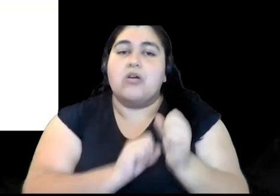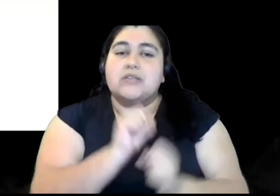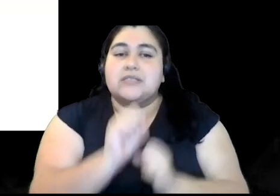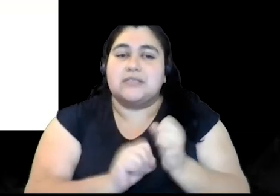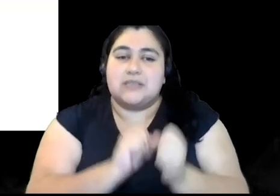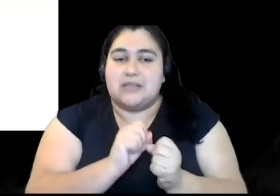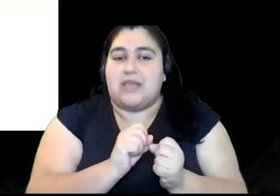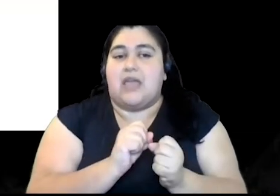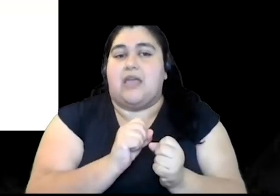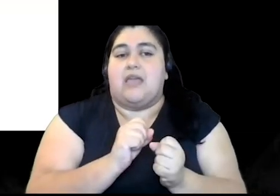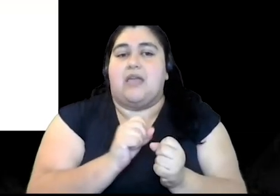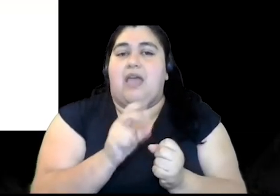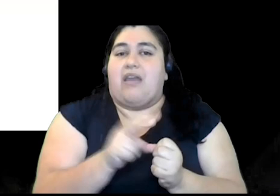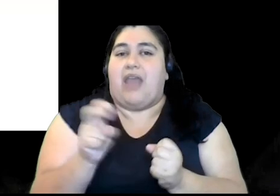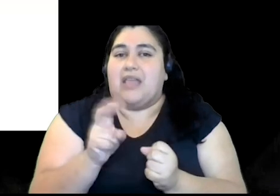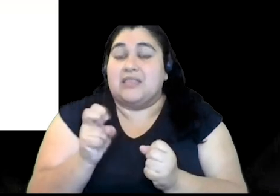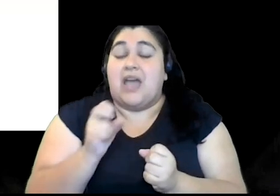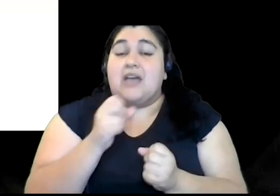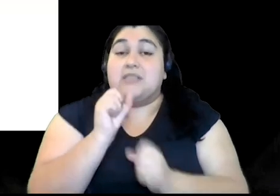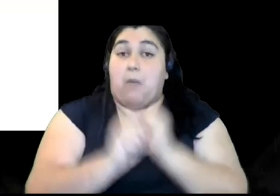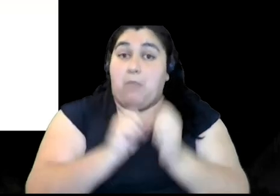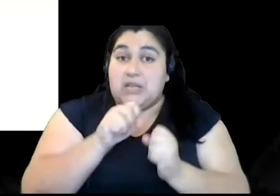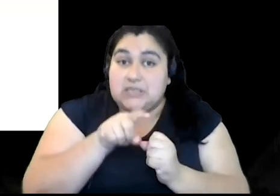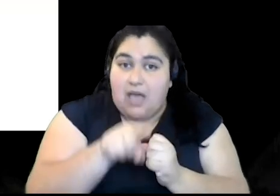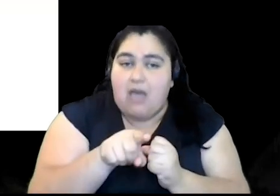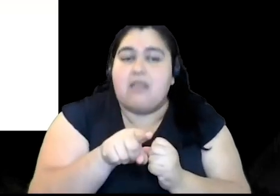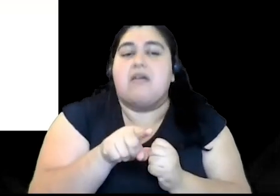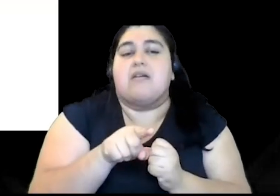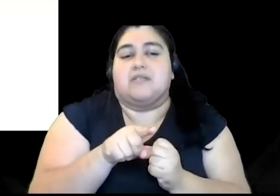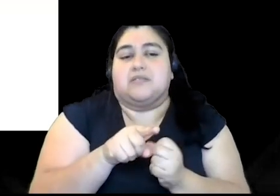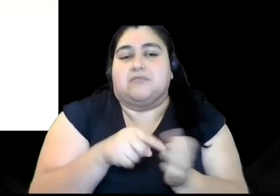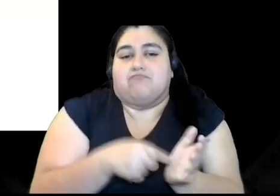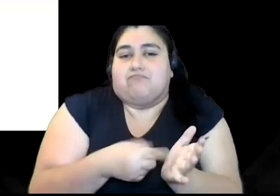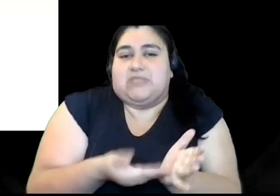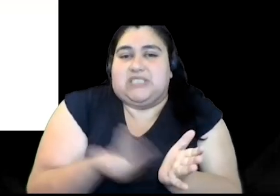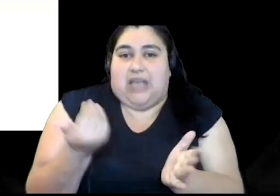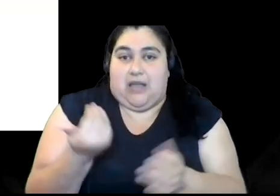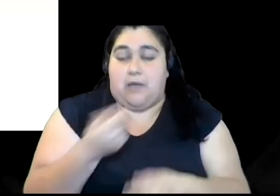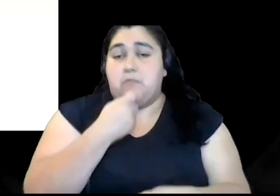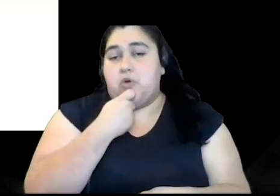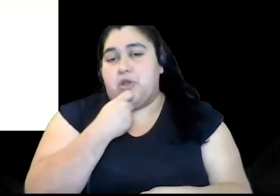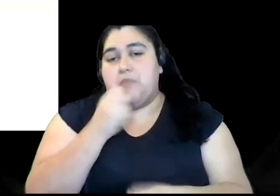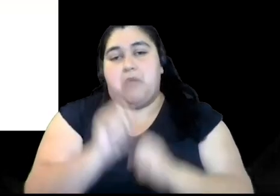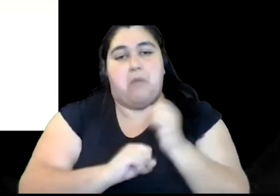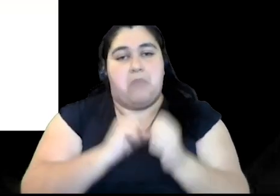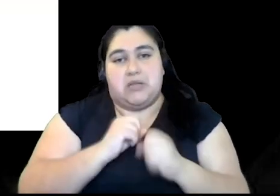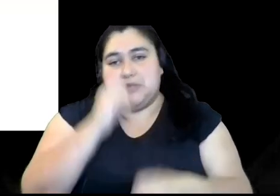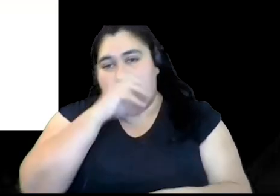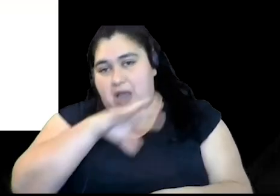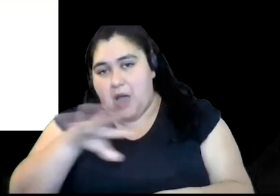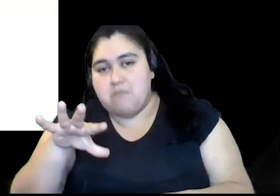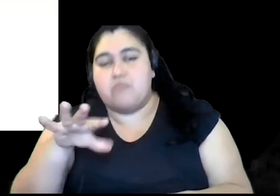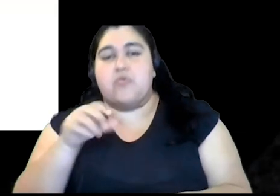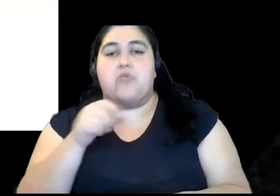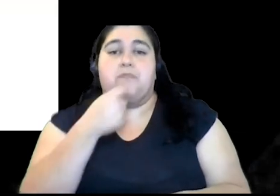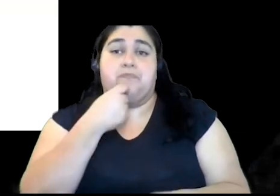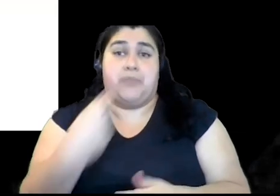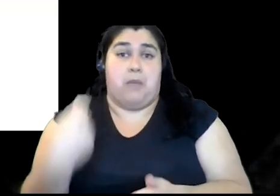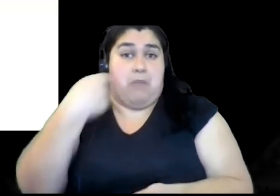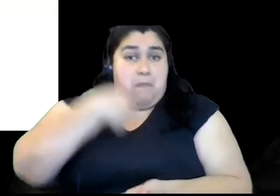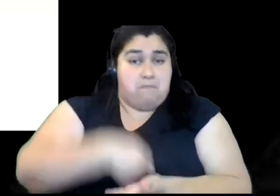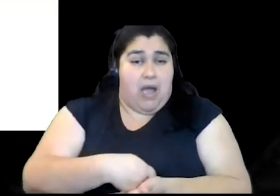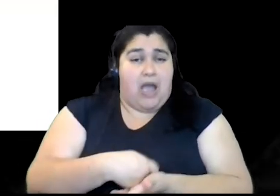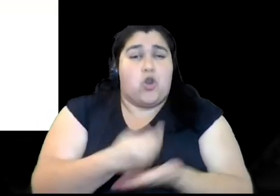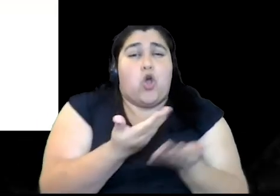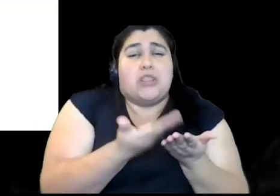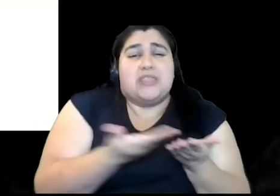empresarias. Entonces, si yo solamente tengo una explotación agropecuaria y me pagaron con